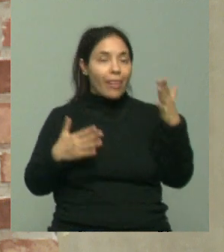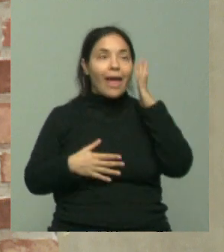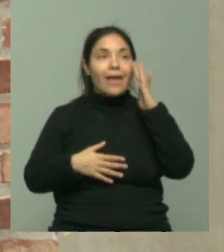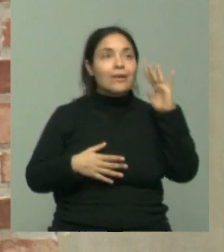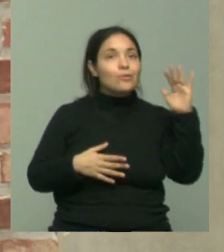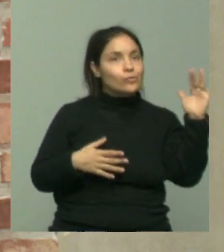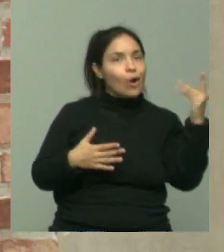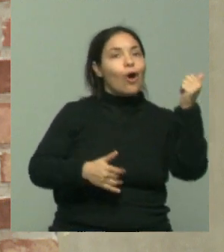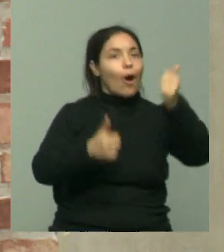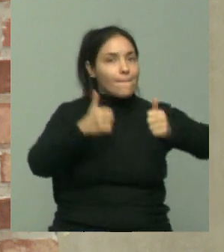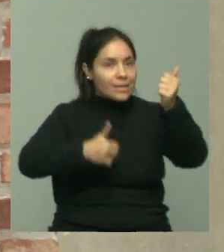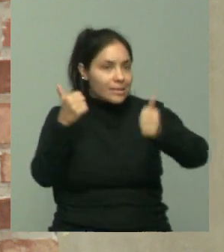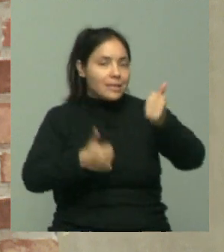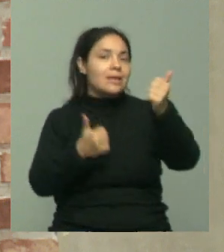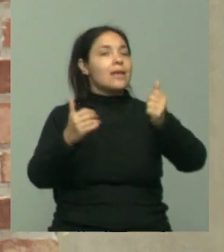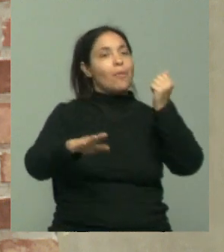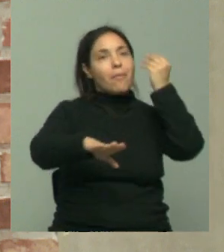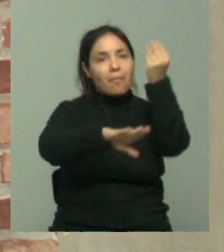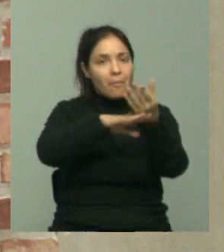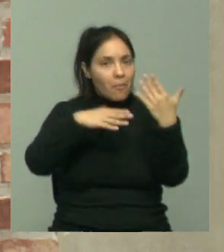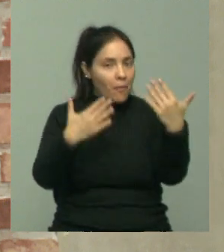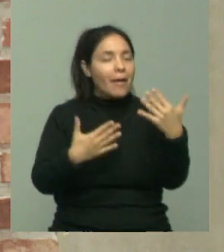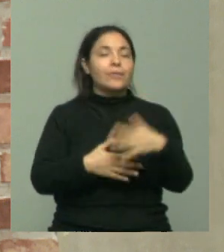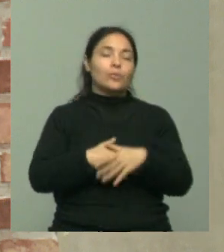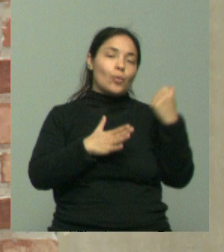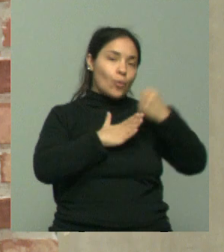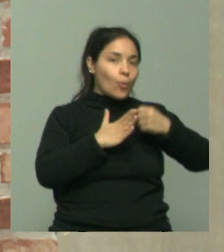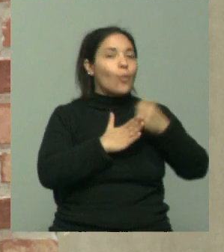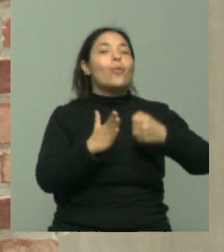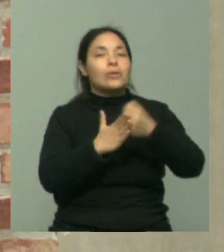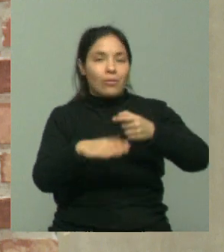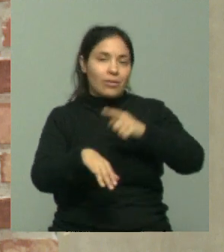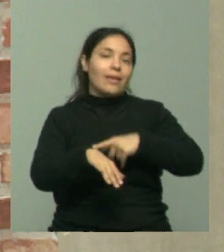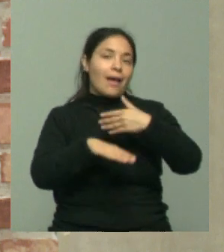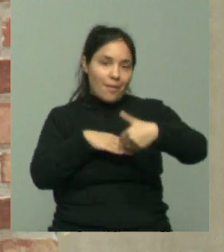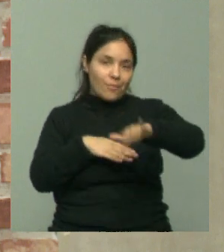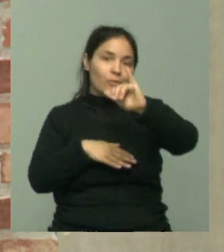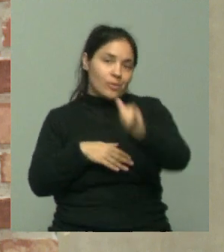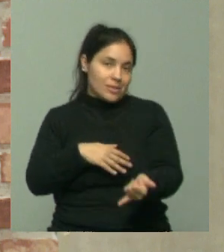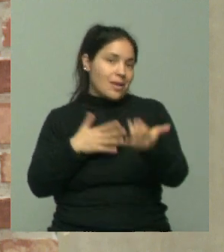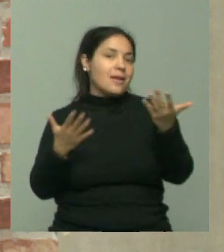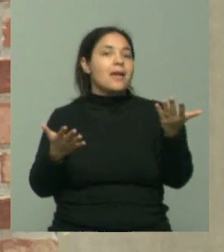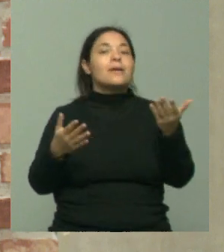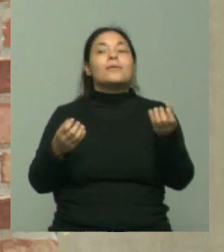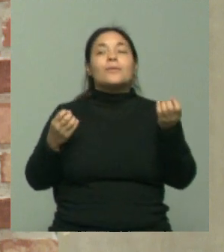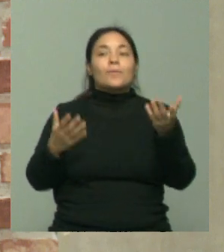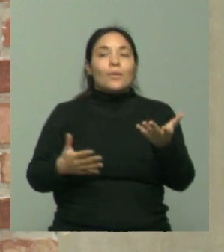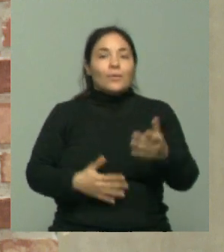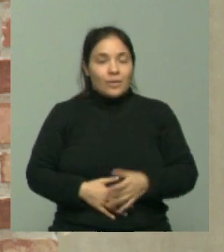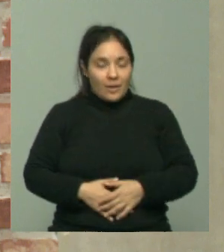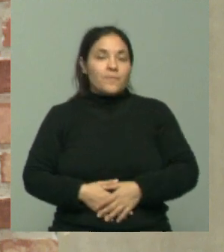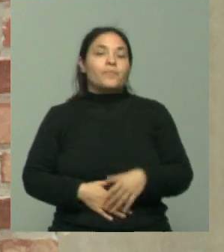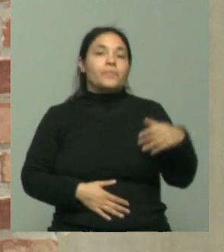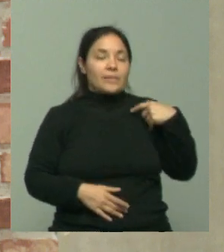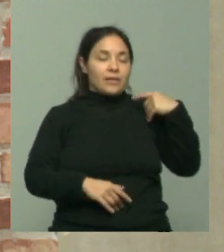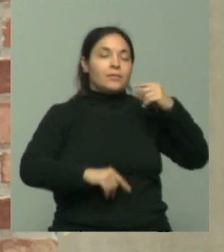de competir, de llegar a esa instancia, con todo el trabajo que significa también, me imagino, porque hay que llegar a esto, ¿no? Hacer el